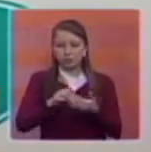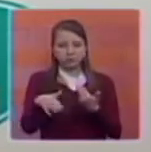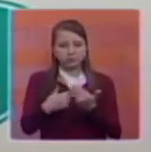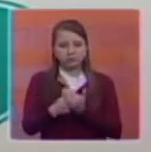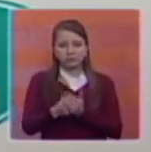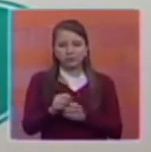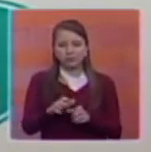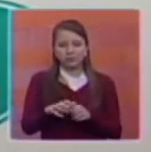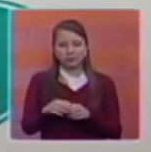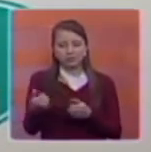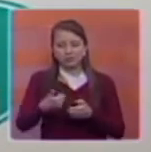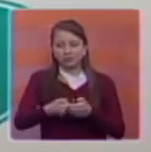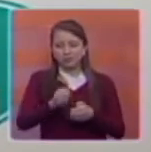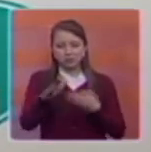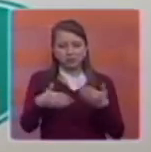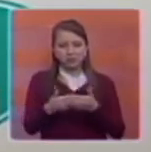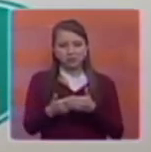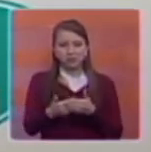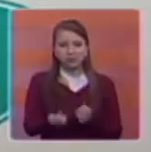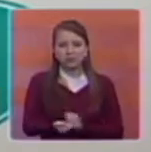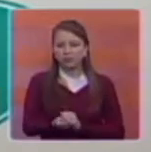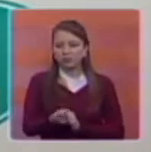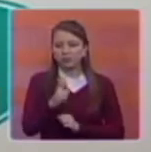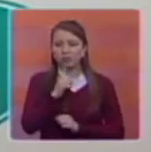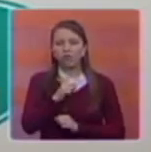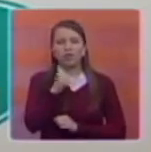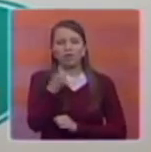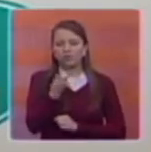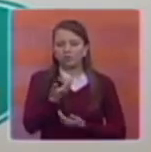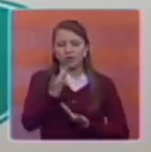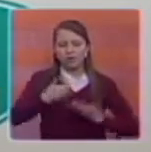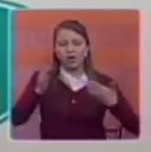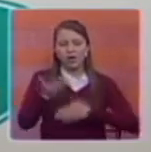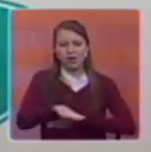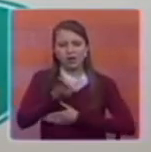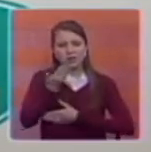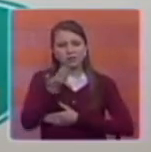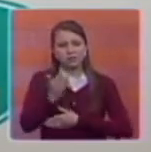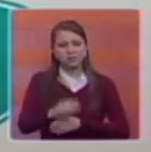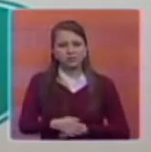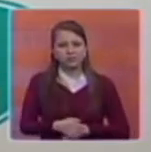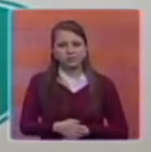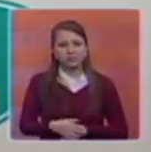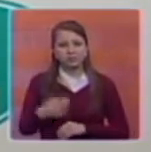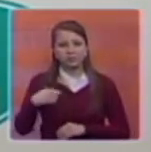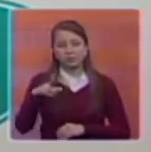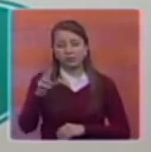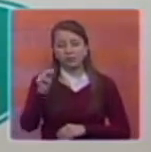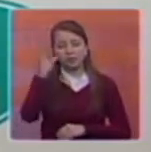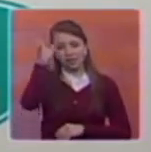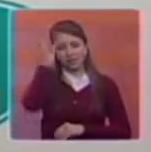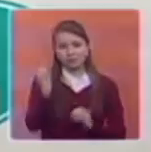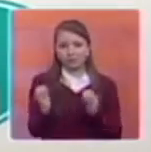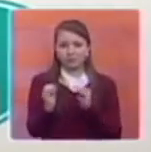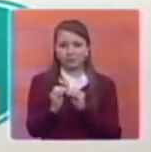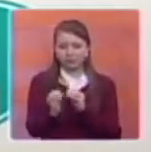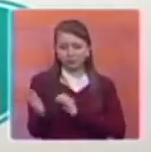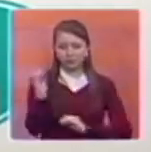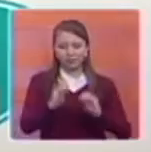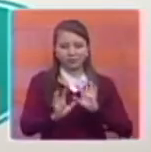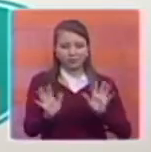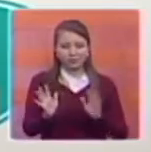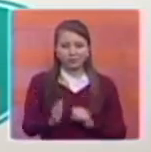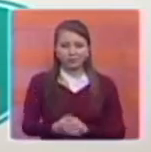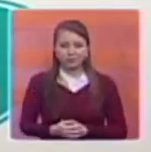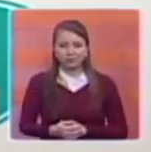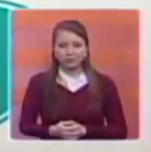sopa súper llenadora, no es que es un caldito así nomás, ¿no? Entonces yo creo que no es necesario agregarle más. Vamos a